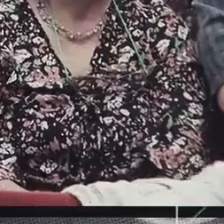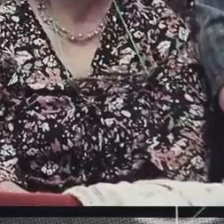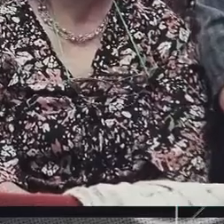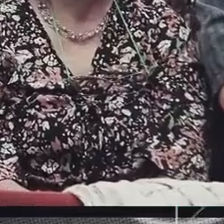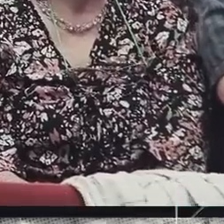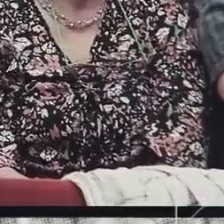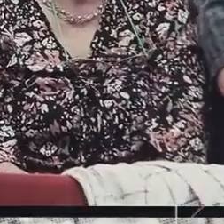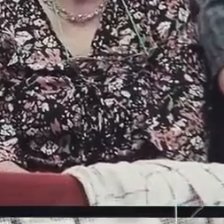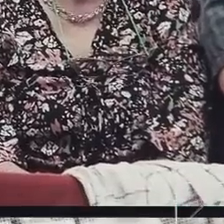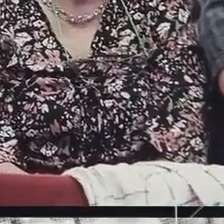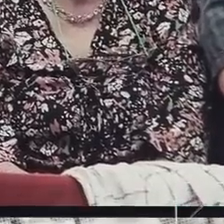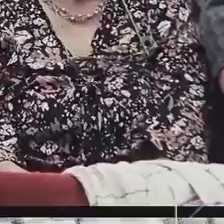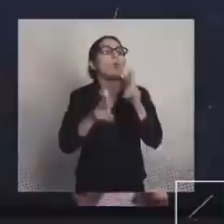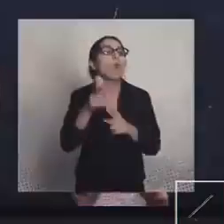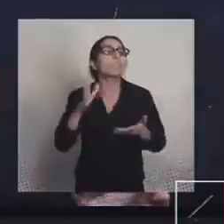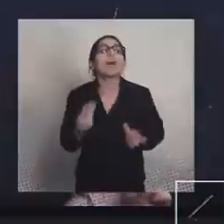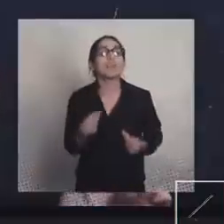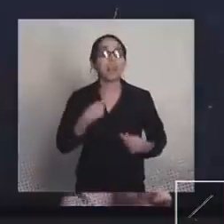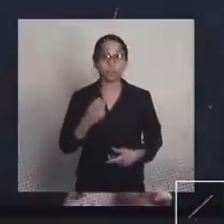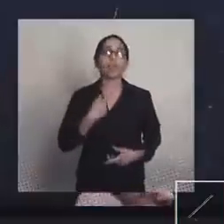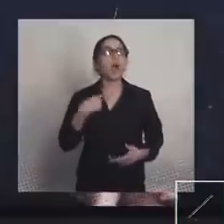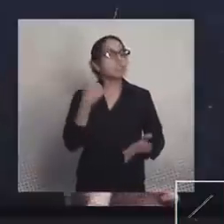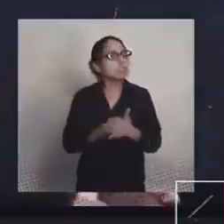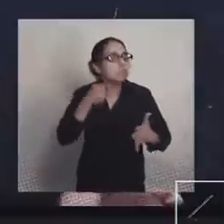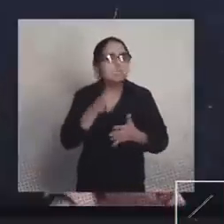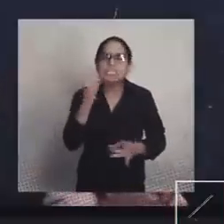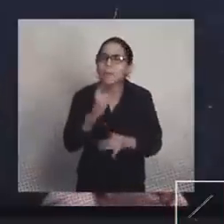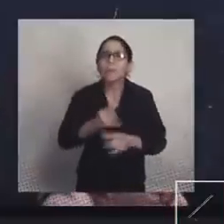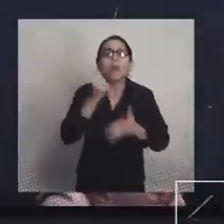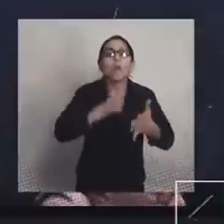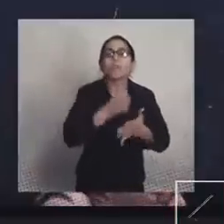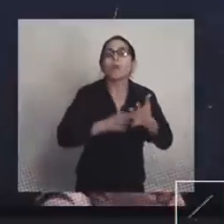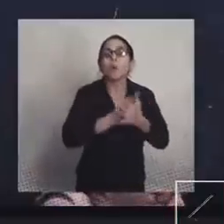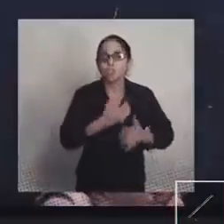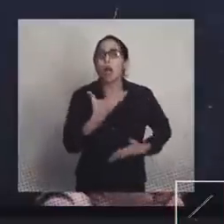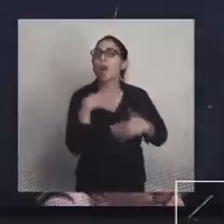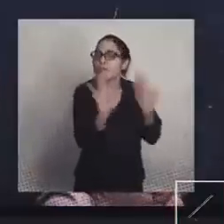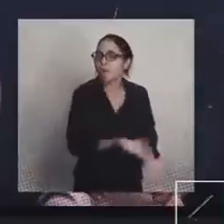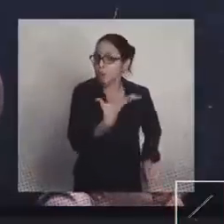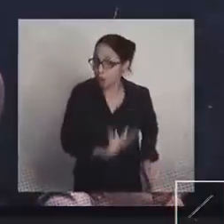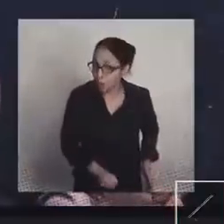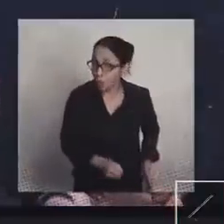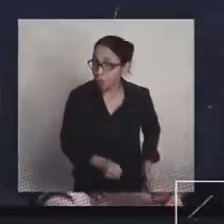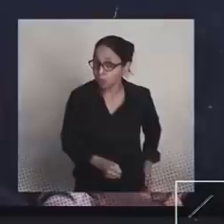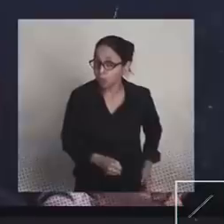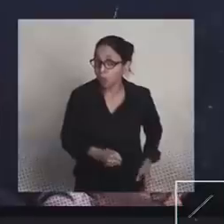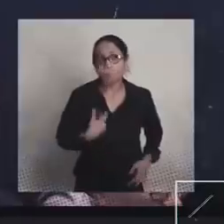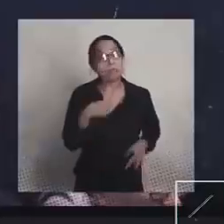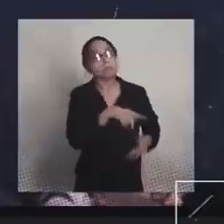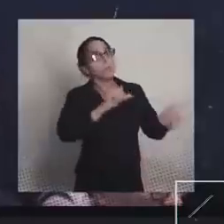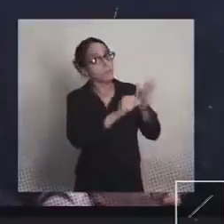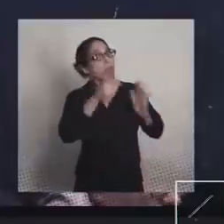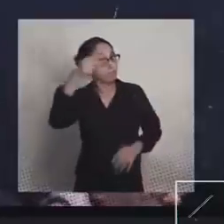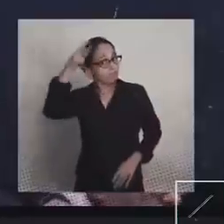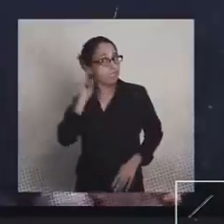Yo siempre he sido activista por el aborto en un país como Chile. Y cuando me hicieron una de las primeras entrevistas